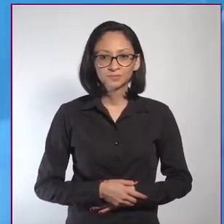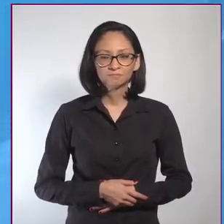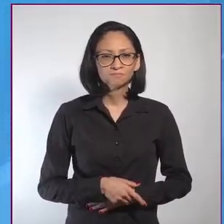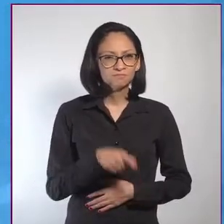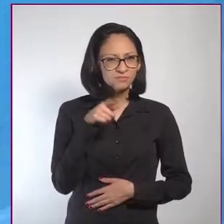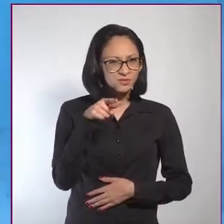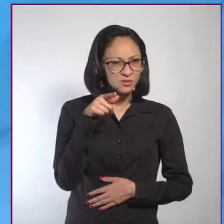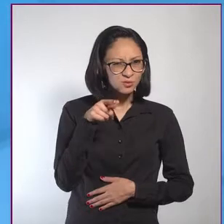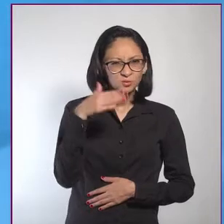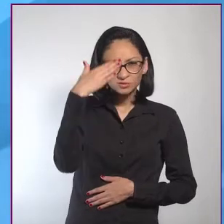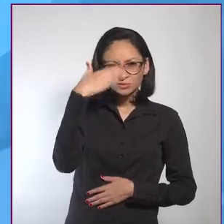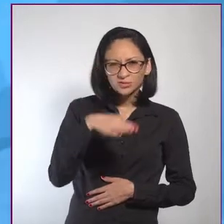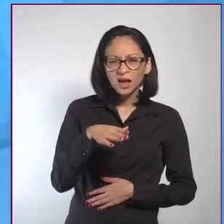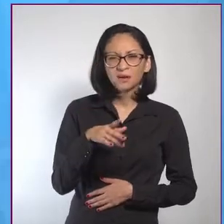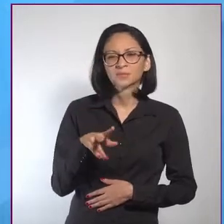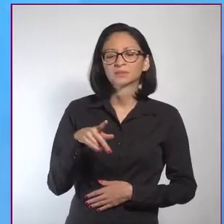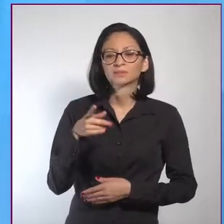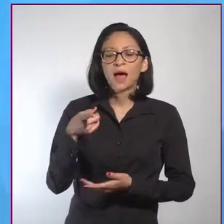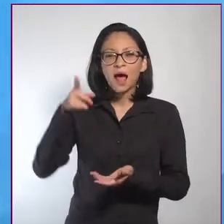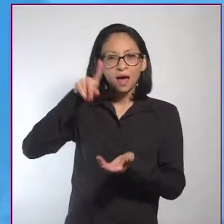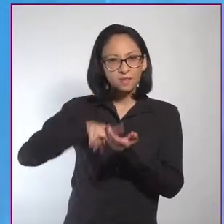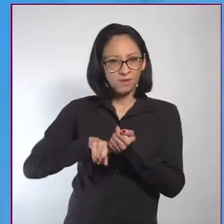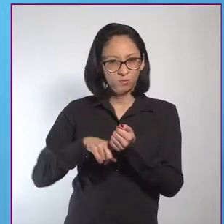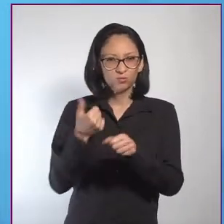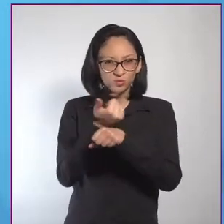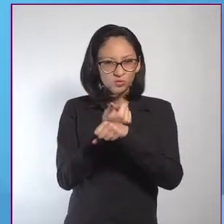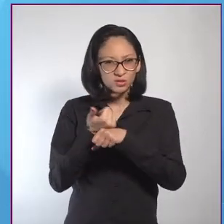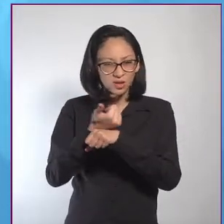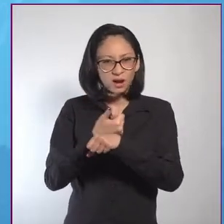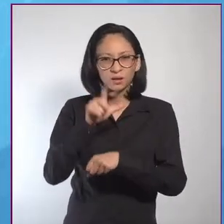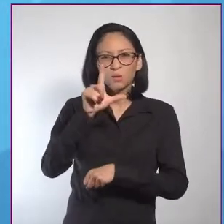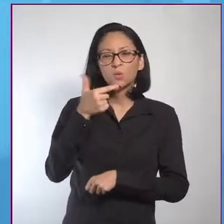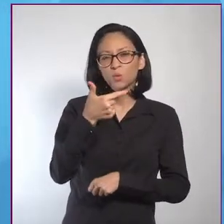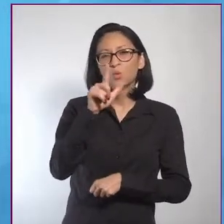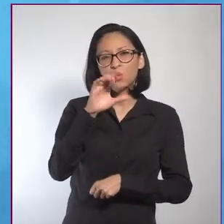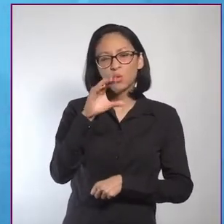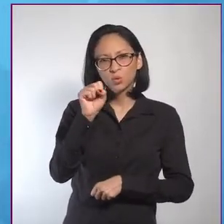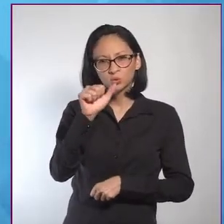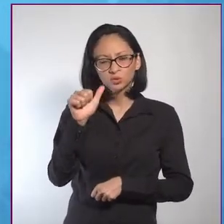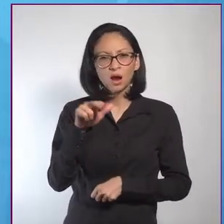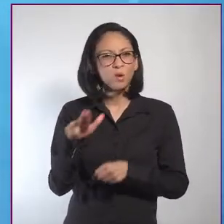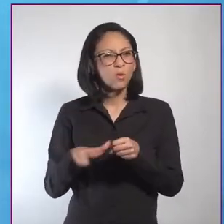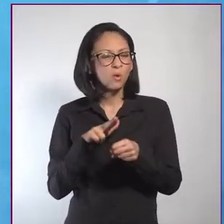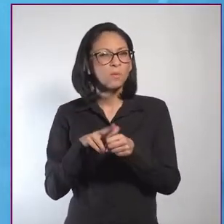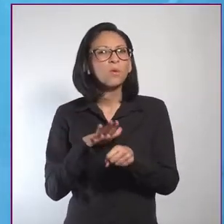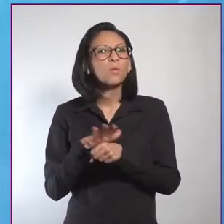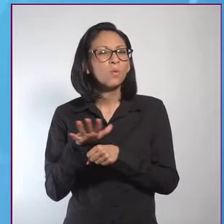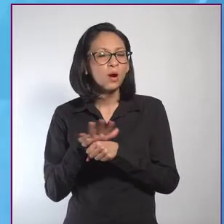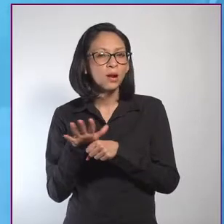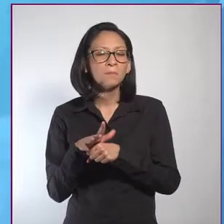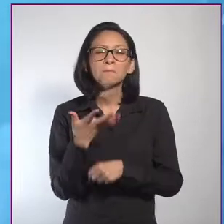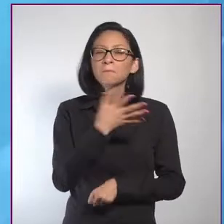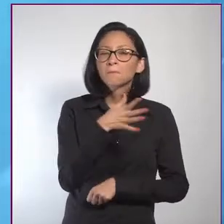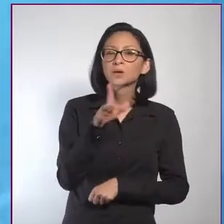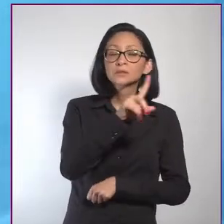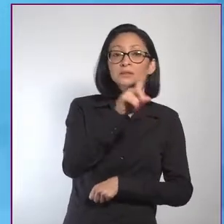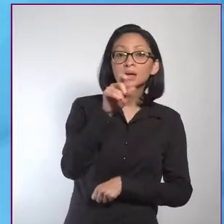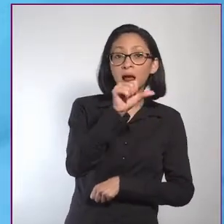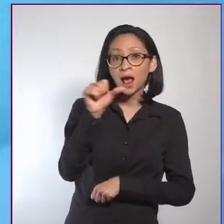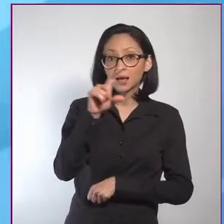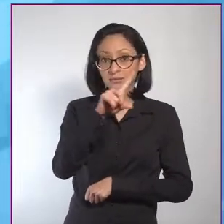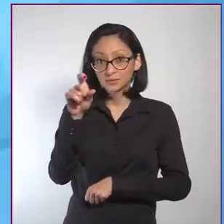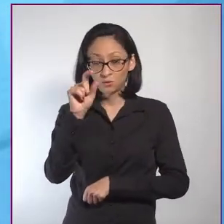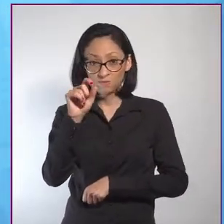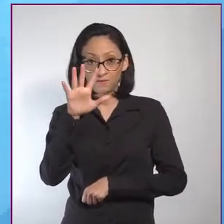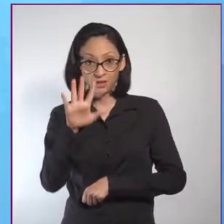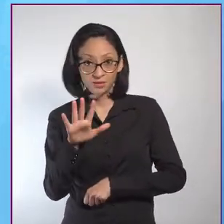¿Sabes de cuántos son los valores de glucosa normales? Los valores de glucosa normales es de 100 a 125